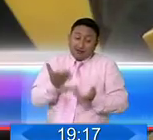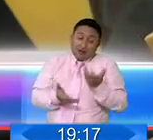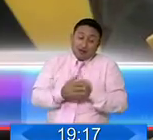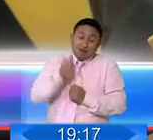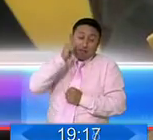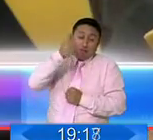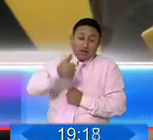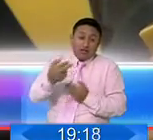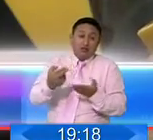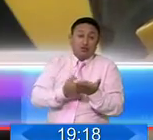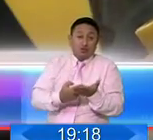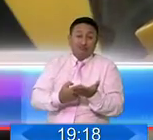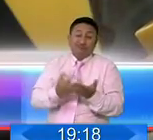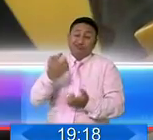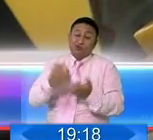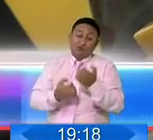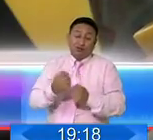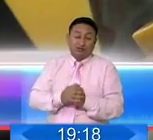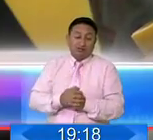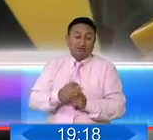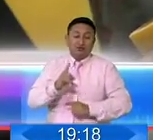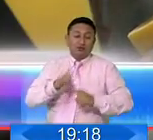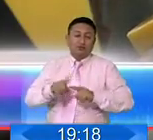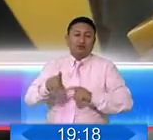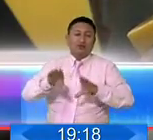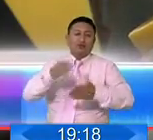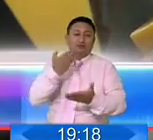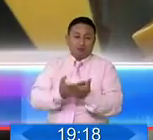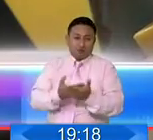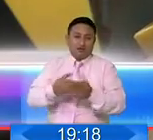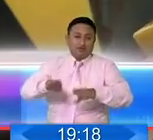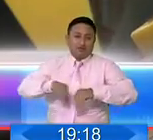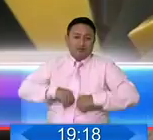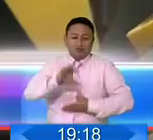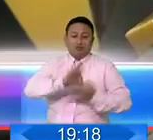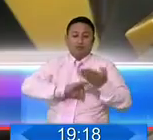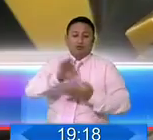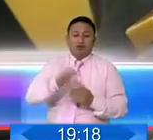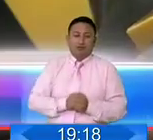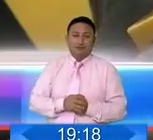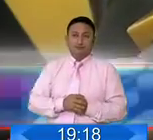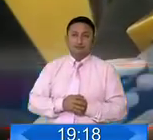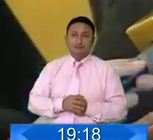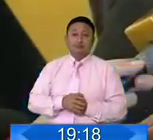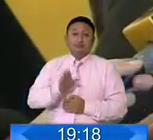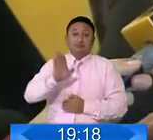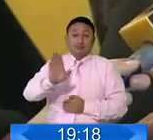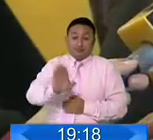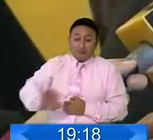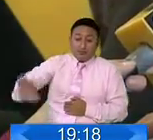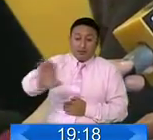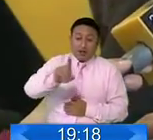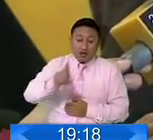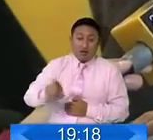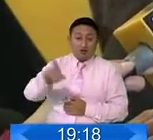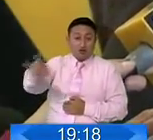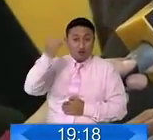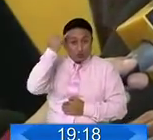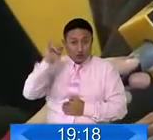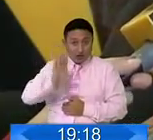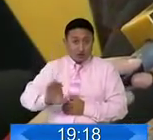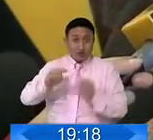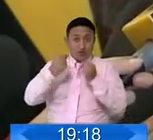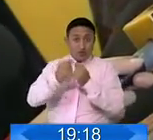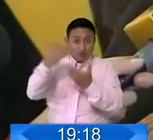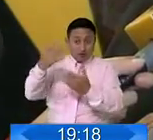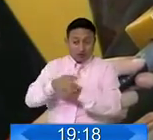complejo para poder allanarnos a esa propuesta del Ejecutivo, que es parte de ellos. Ellos deberían apoyar en ese sentido a